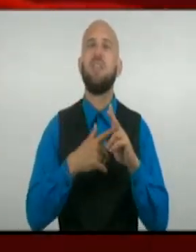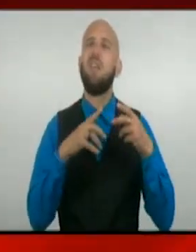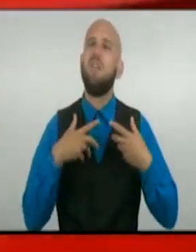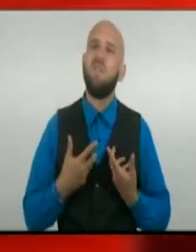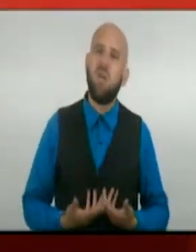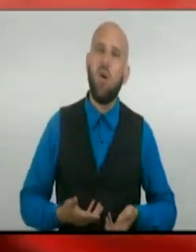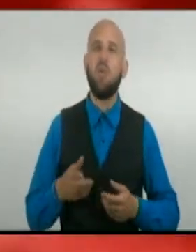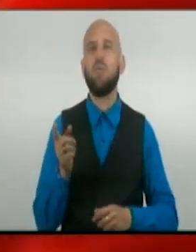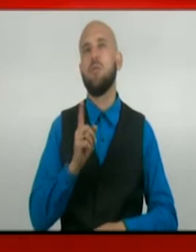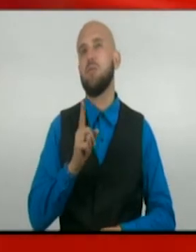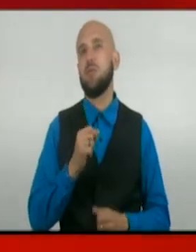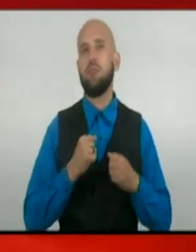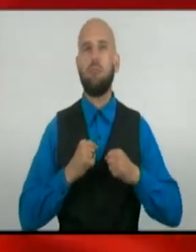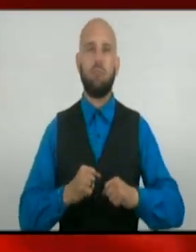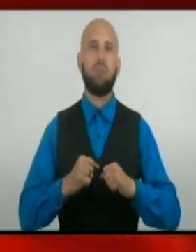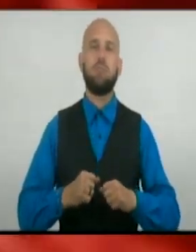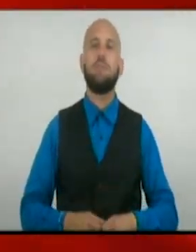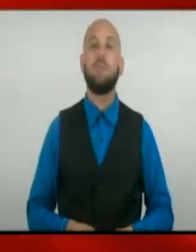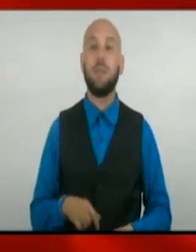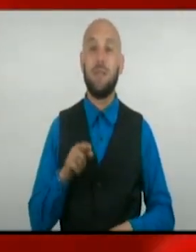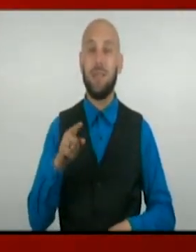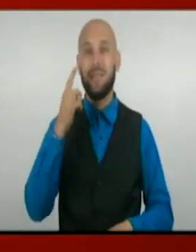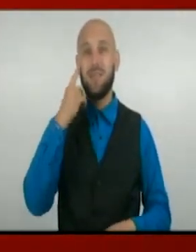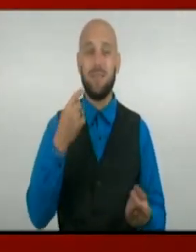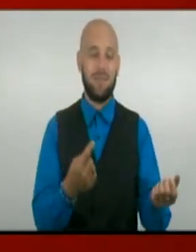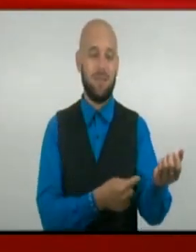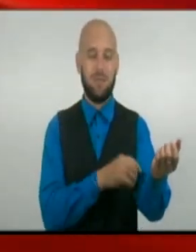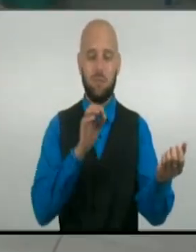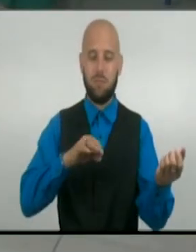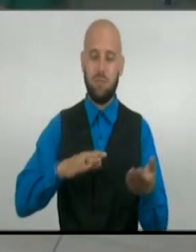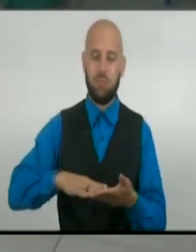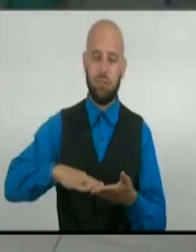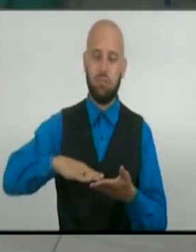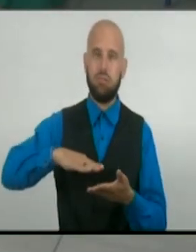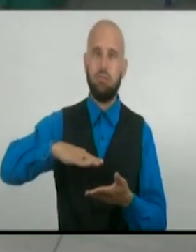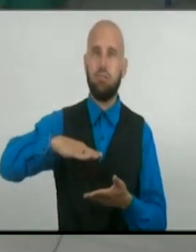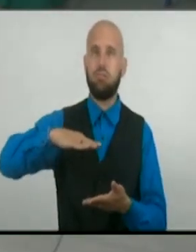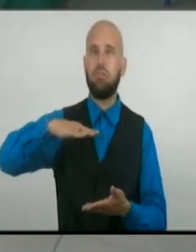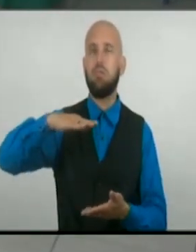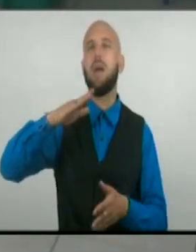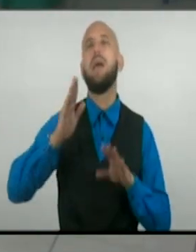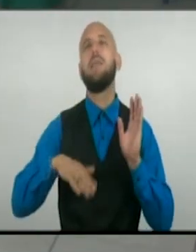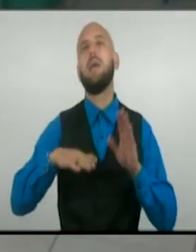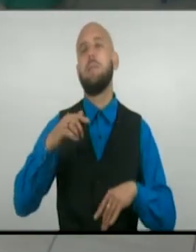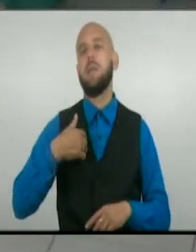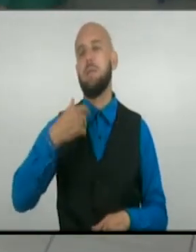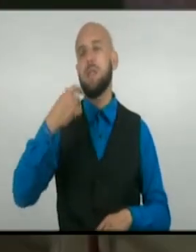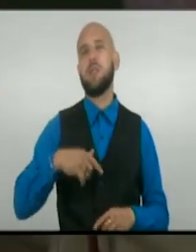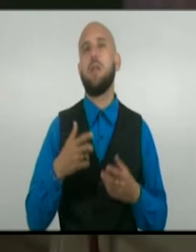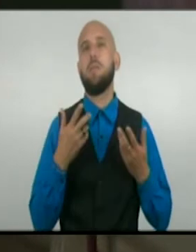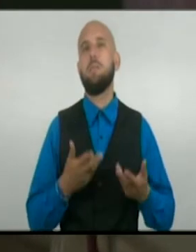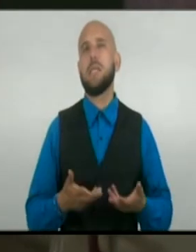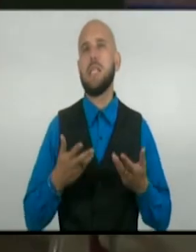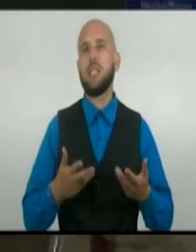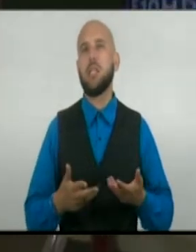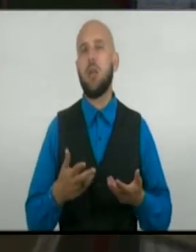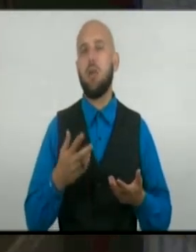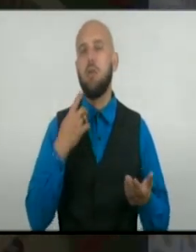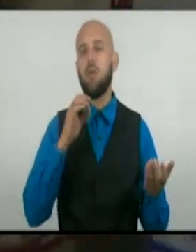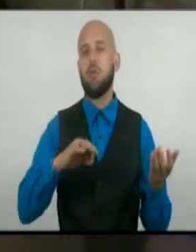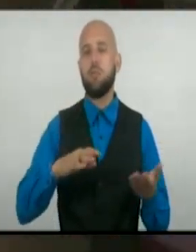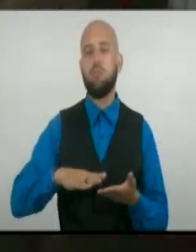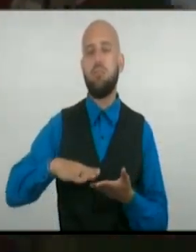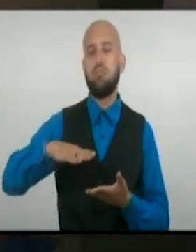complicaciones la duración de una transfusión varía según el peso del receptor la cantidad de sangre a transfundir